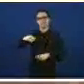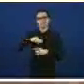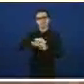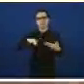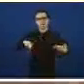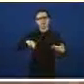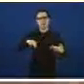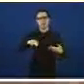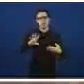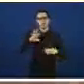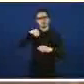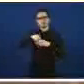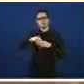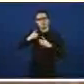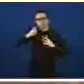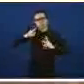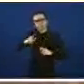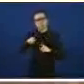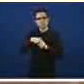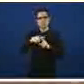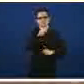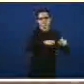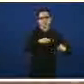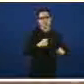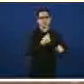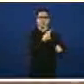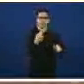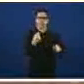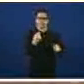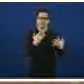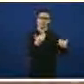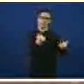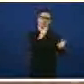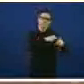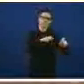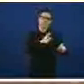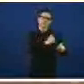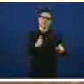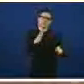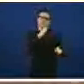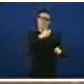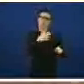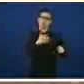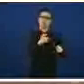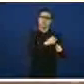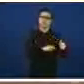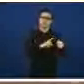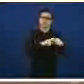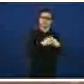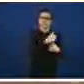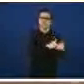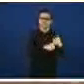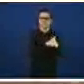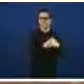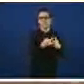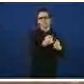persoas Afectadas por la flauda Preferente Se lle devolvan Todos e cada un Dos seus cartos Ate o último Céntimo Parecen o